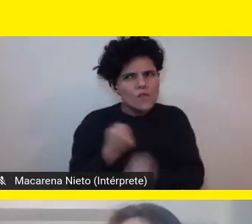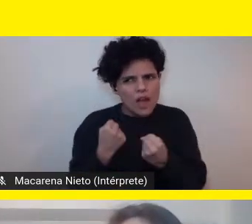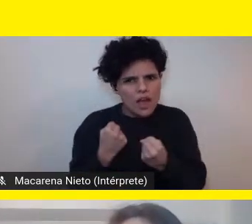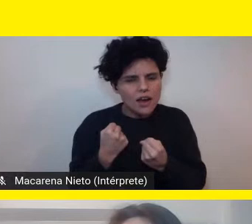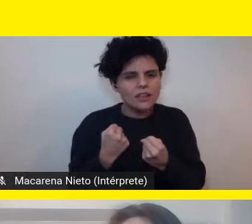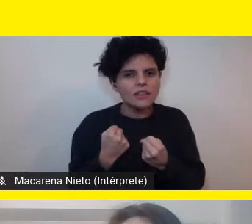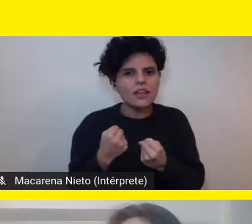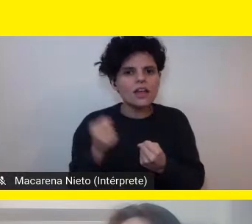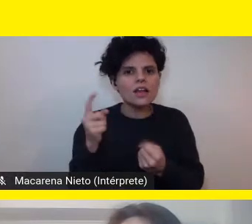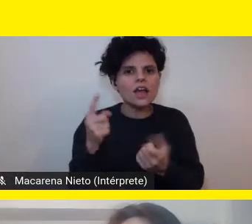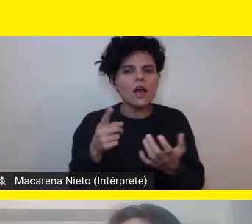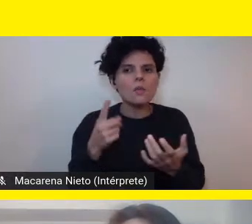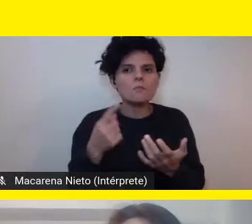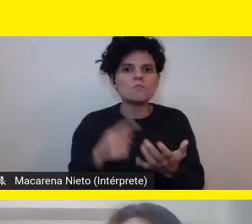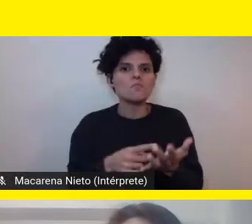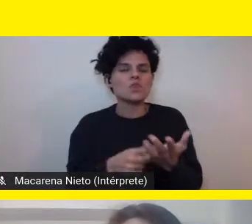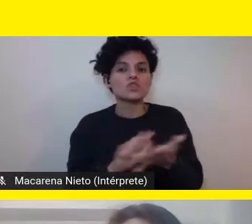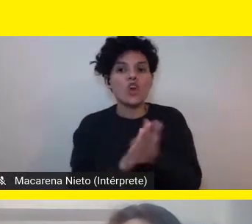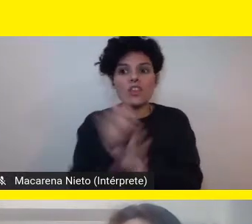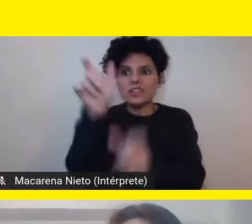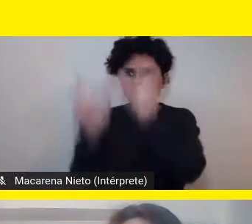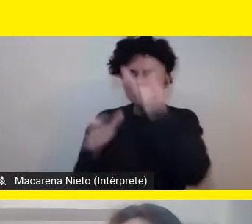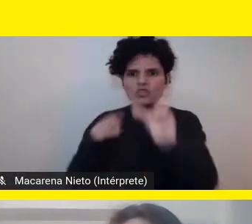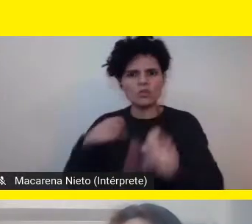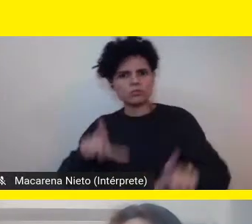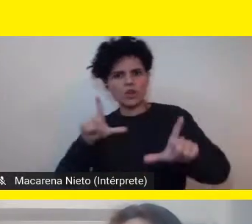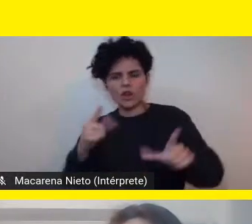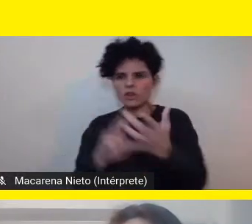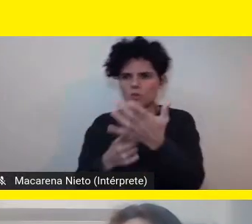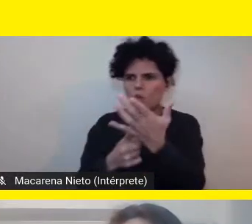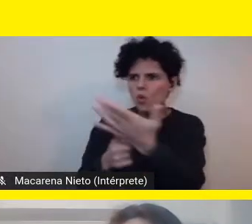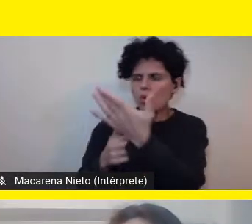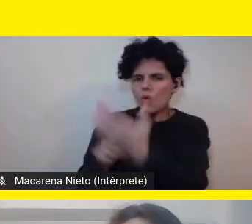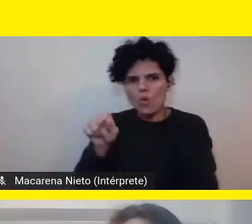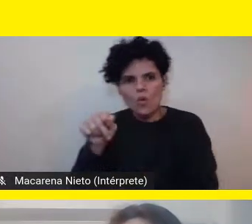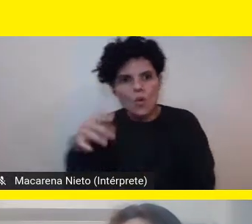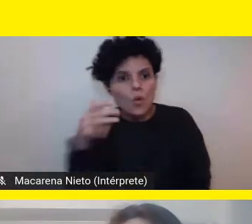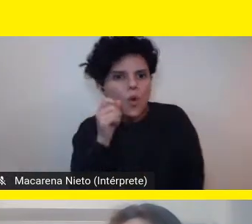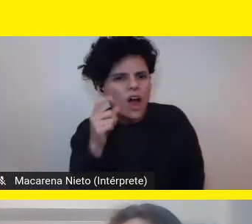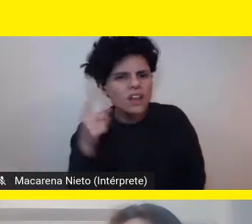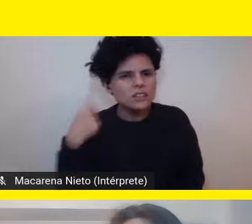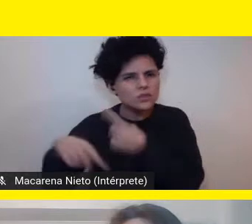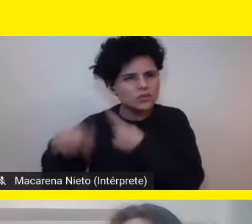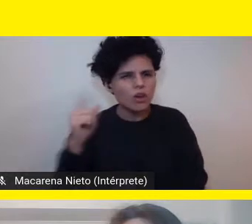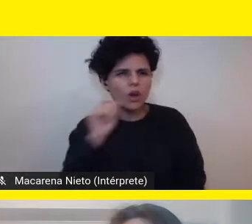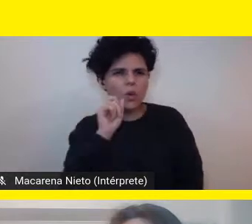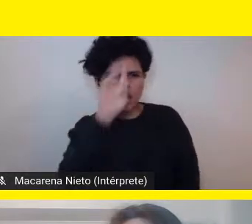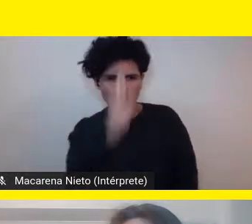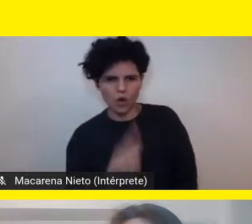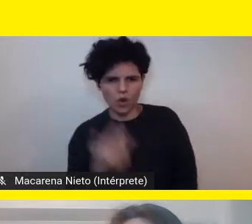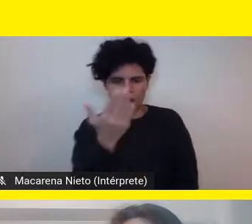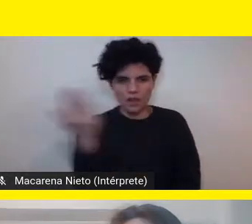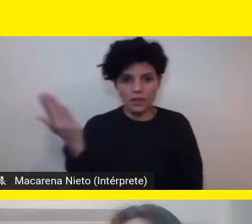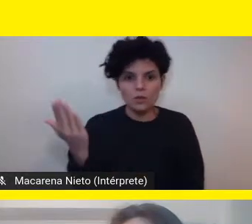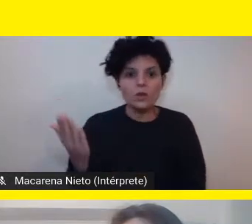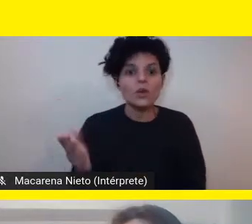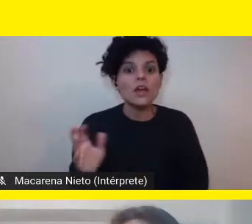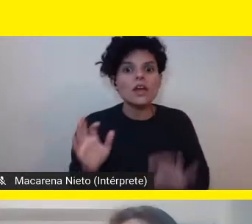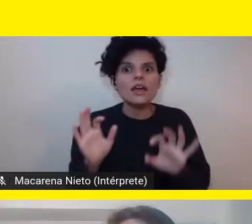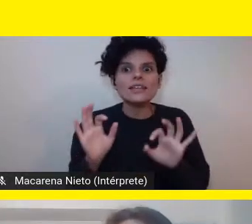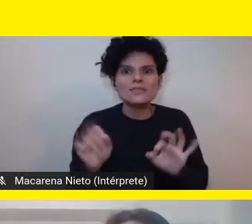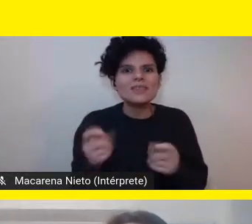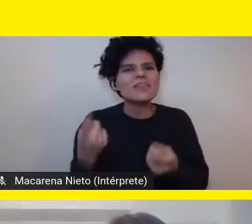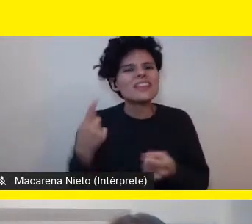a cada protagonista en el rol que pudo jugar para este caso excepcional, y este es el tema que